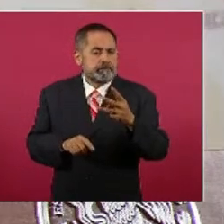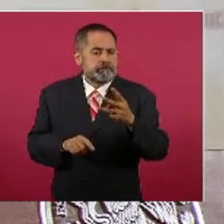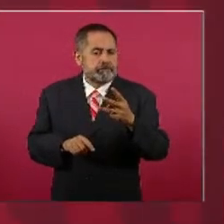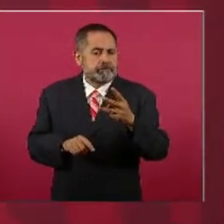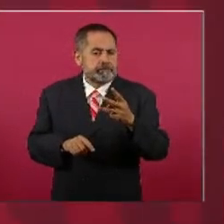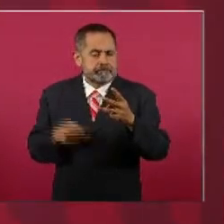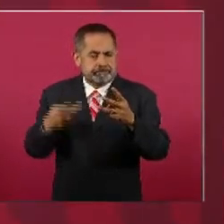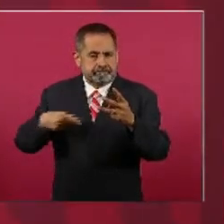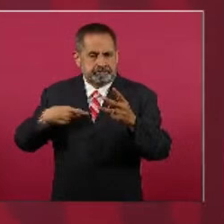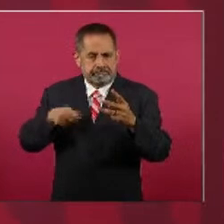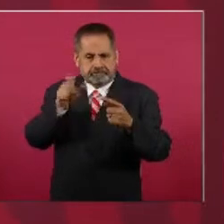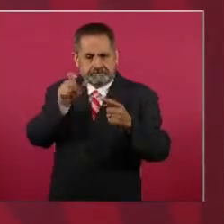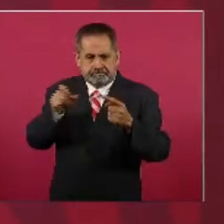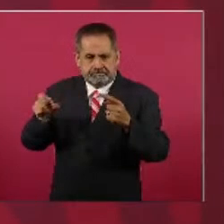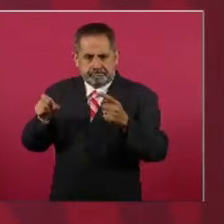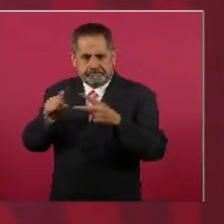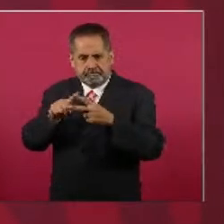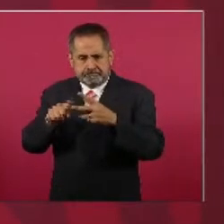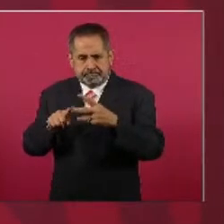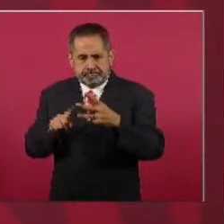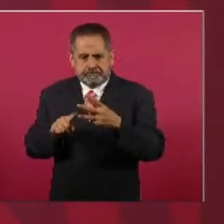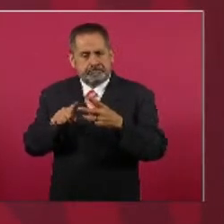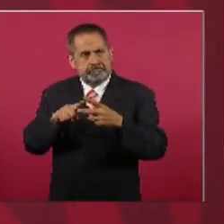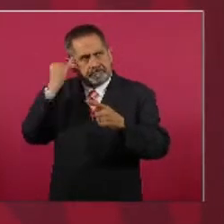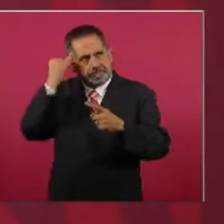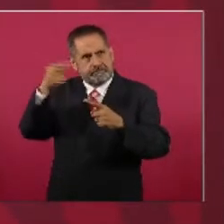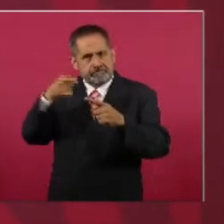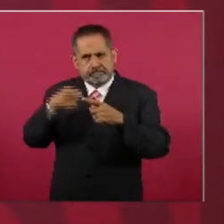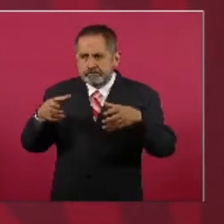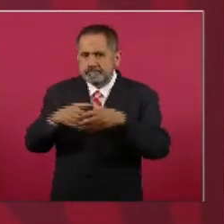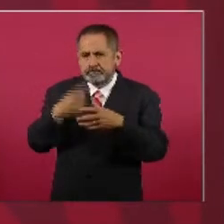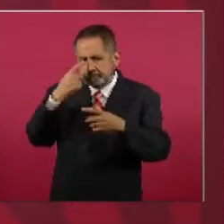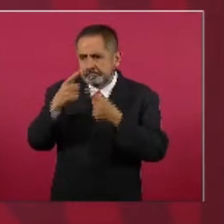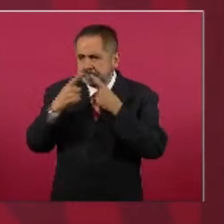personas con este propósito